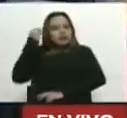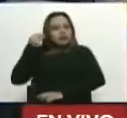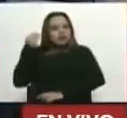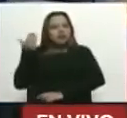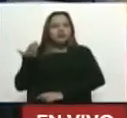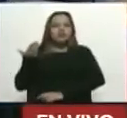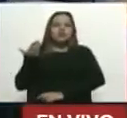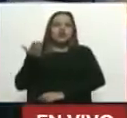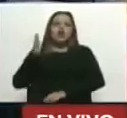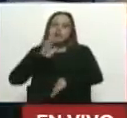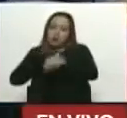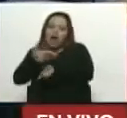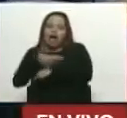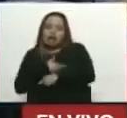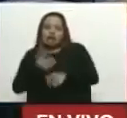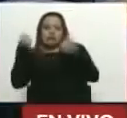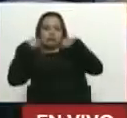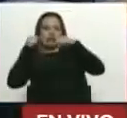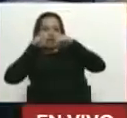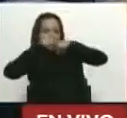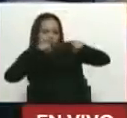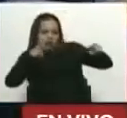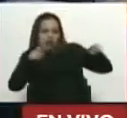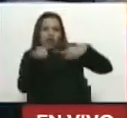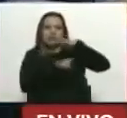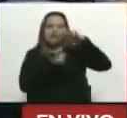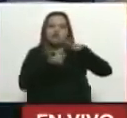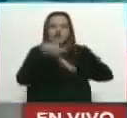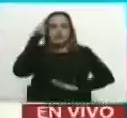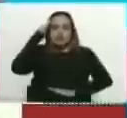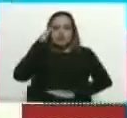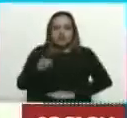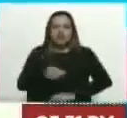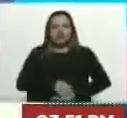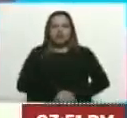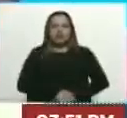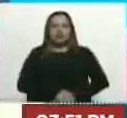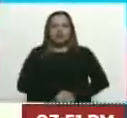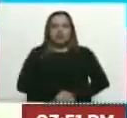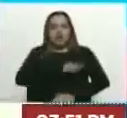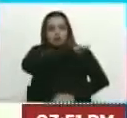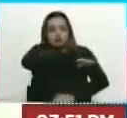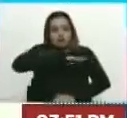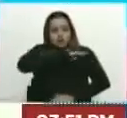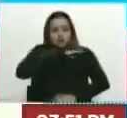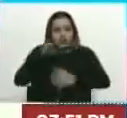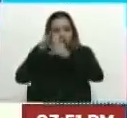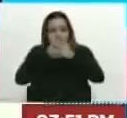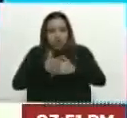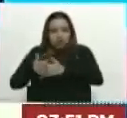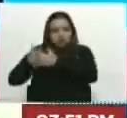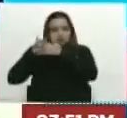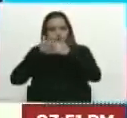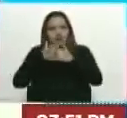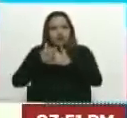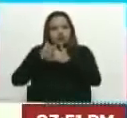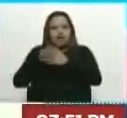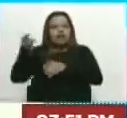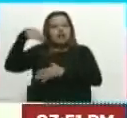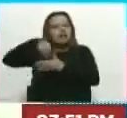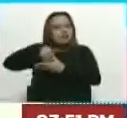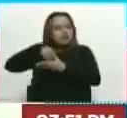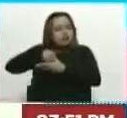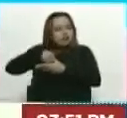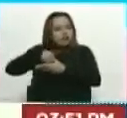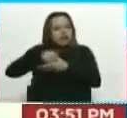practicada y enseñada en nuestros institutos militares, una misión norteamericana en pleno seno